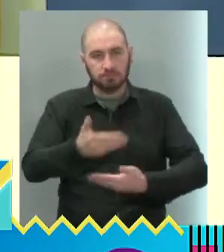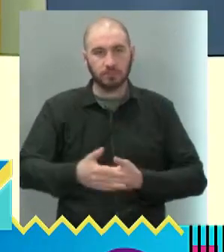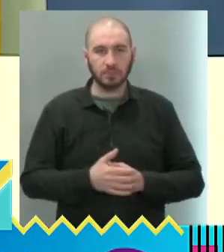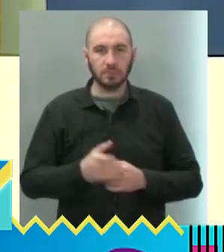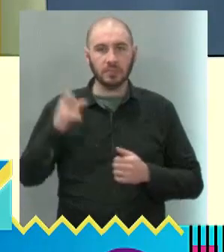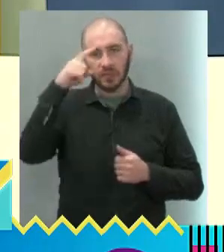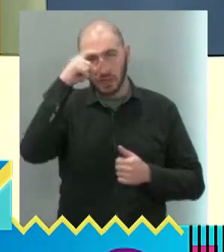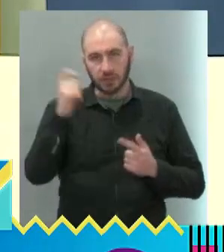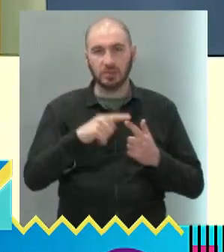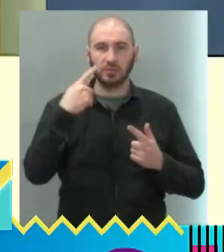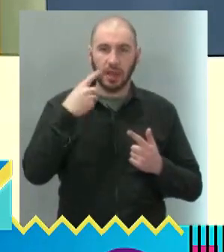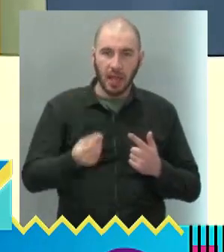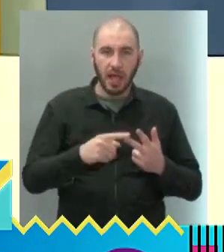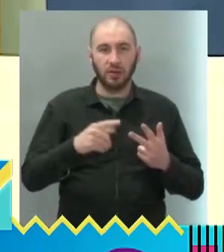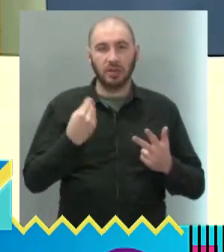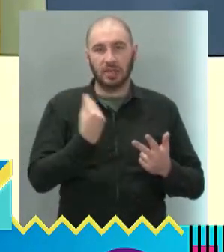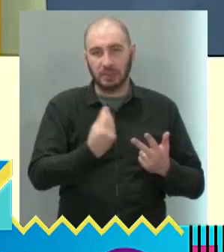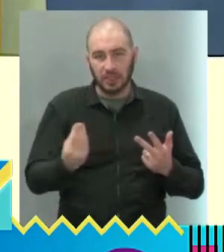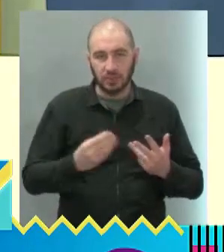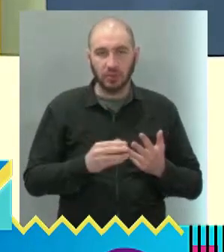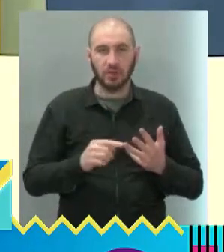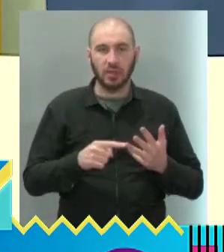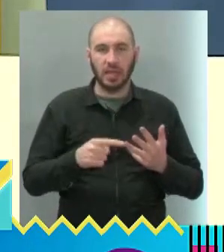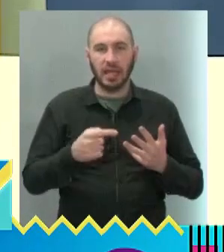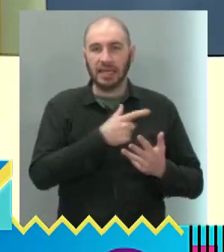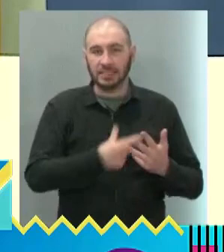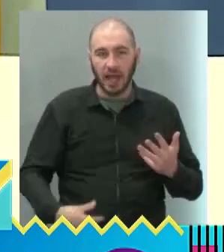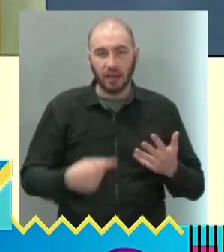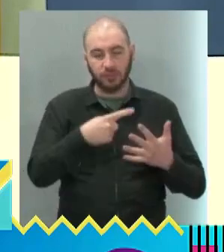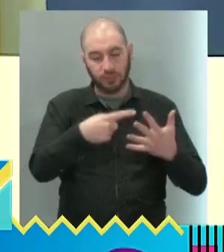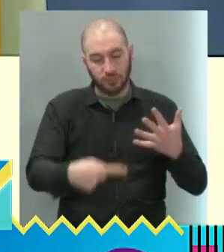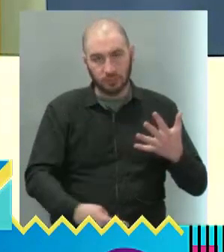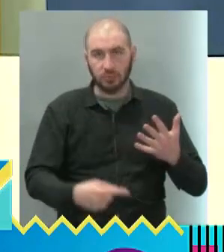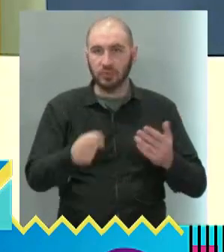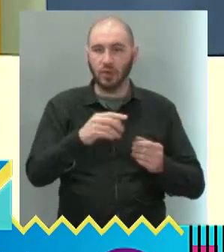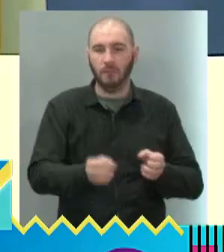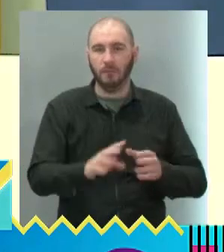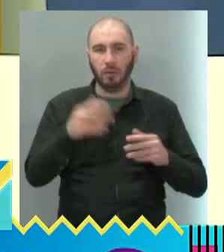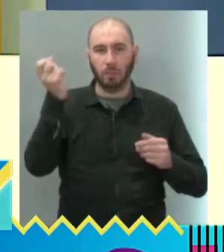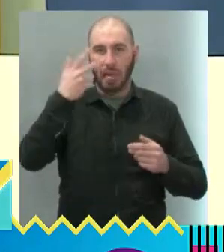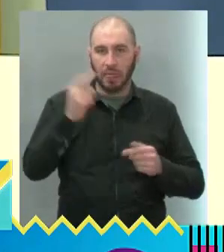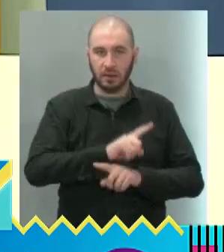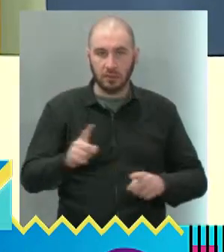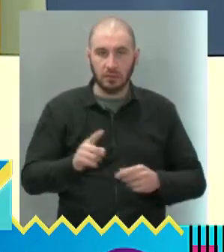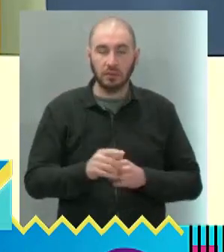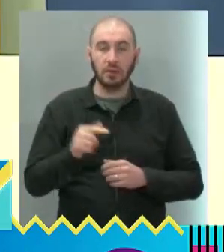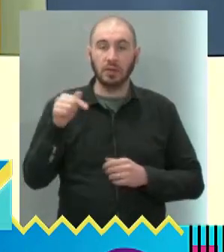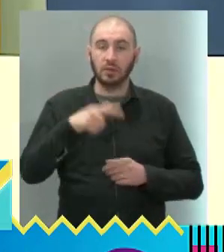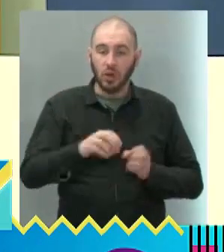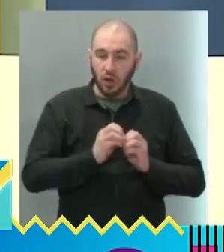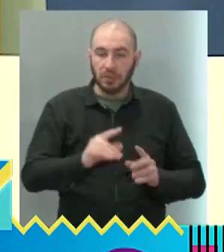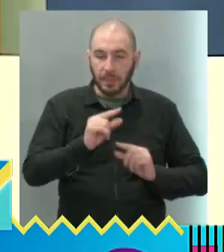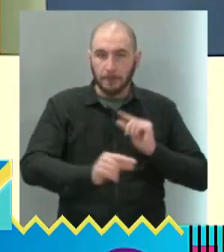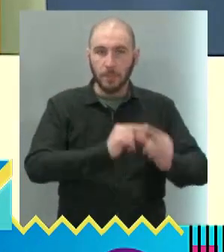La nación, la ciudadanía, la representación, el Estado, no surgen de una manera acabada, sino que surgen